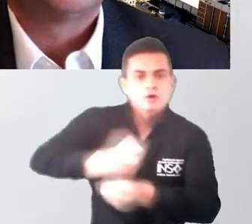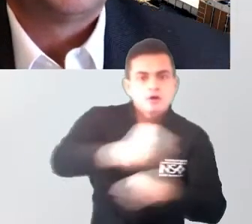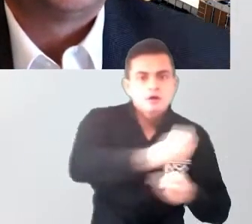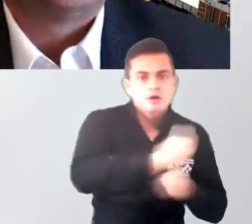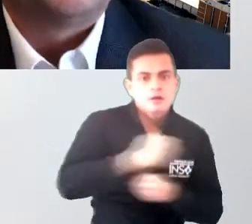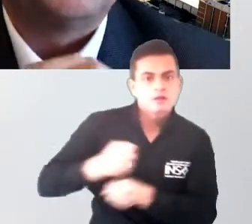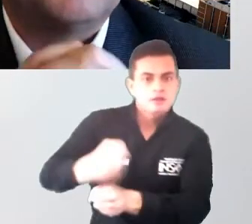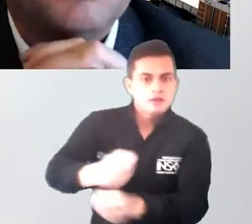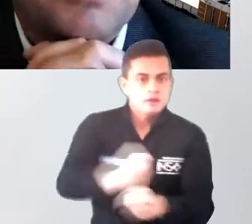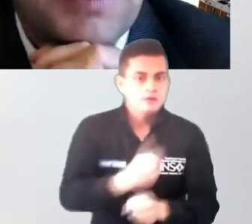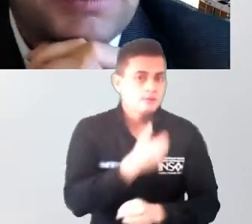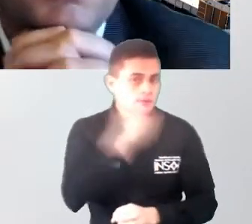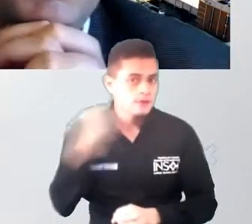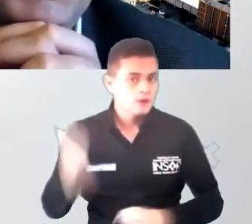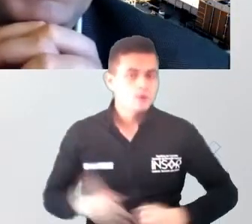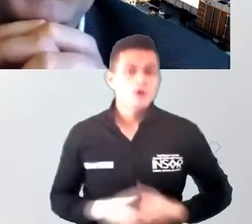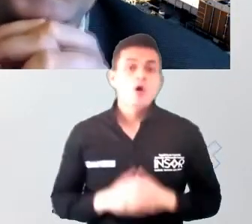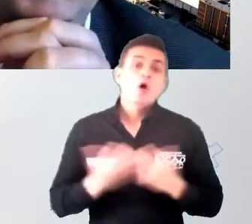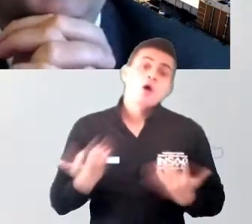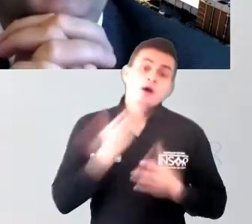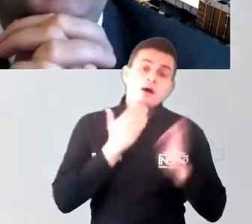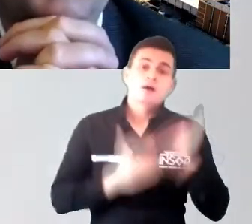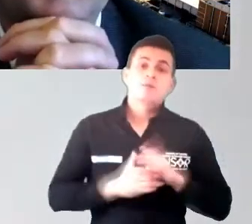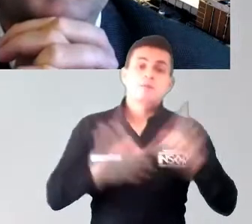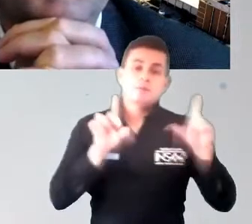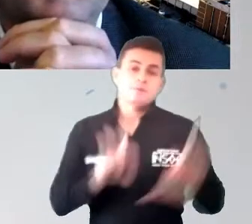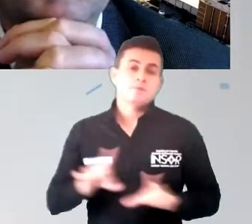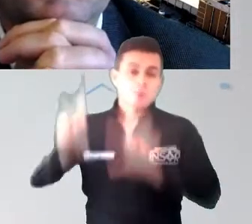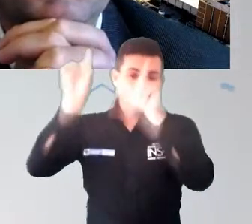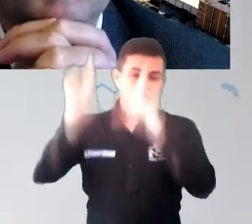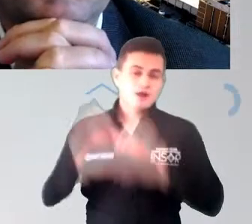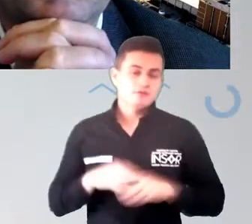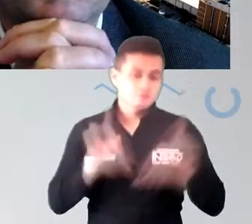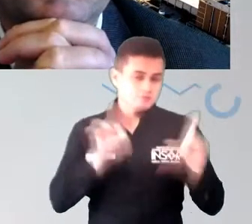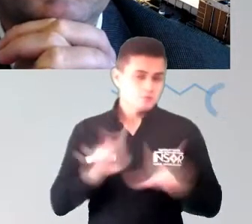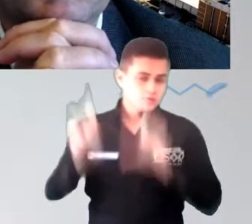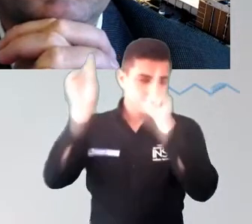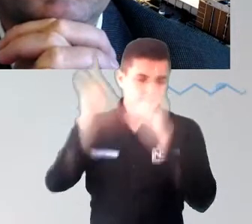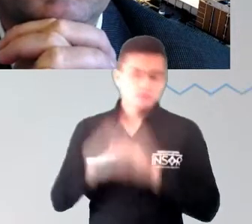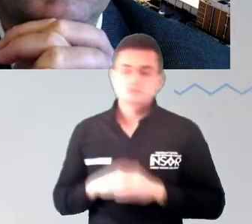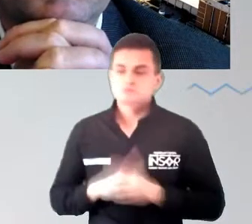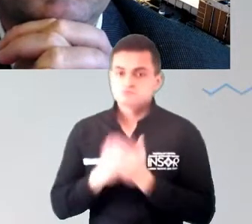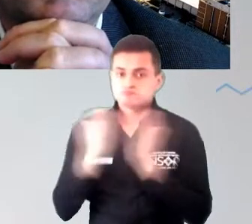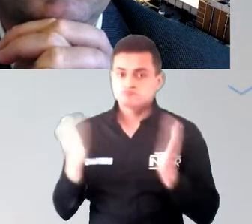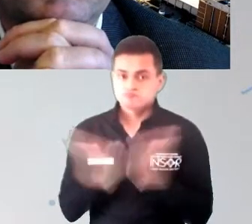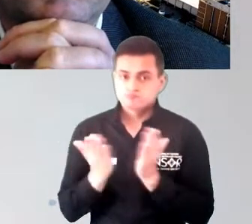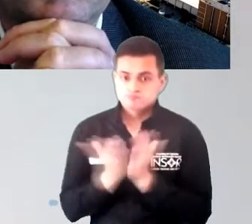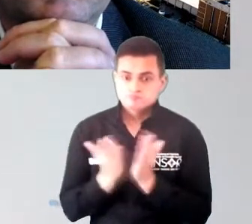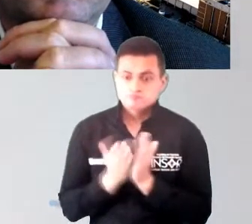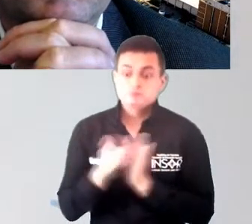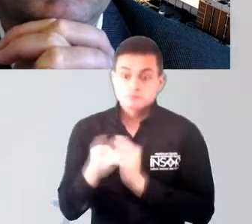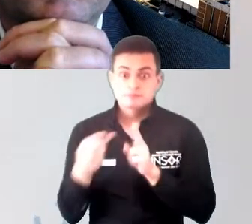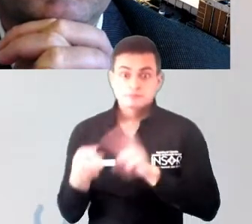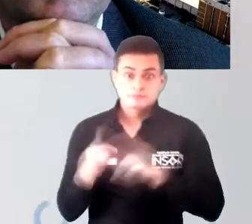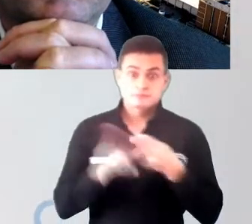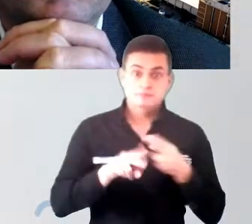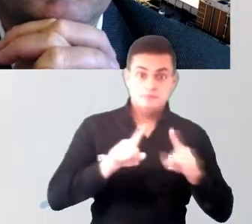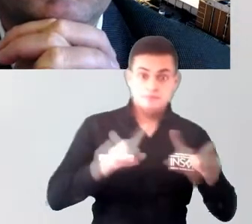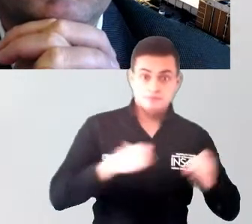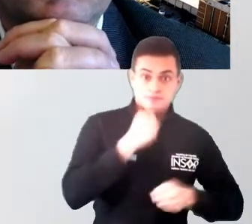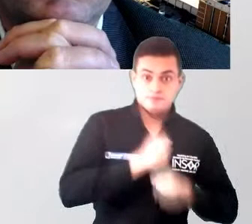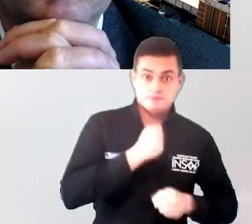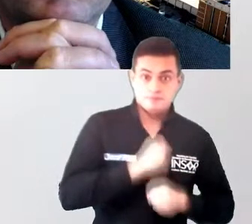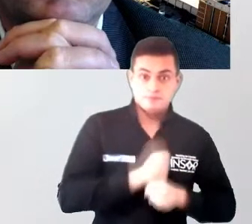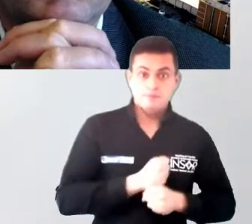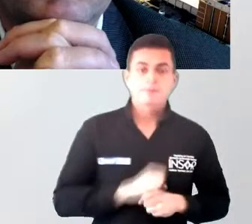usted está en un posgrado y parte de esto tiene que ver con su vida laboral, trate de hacer